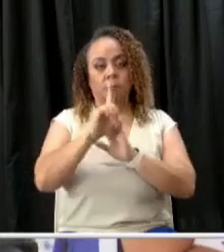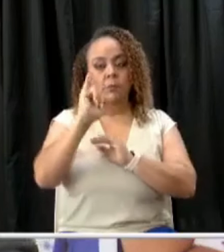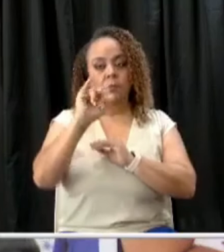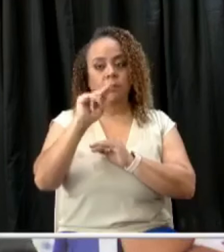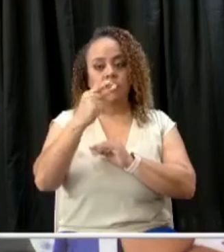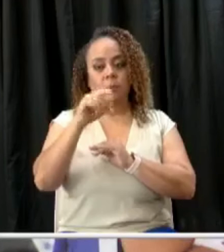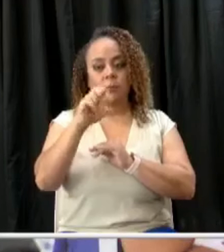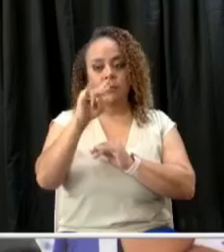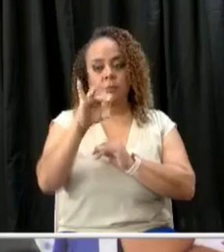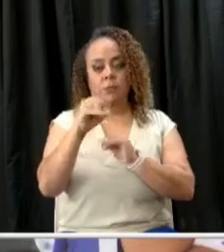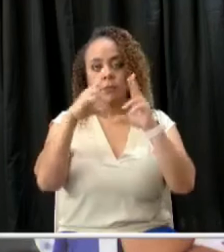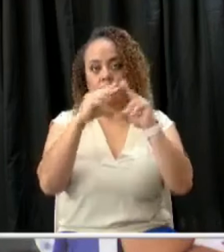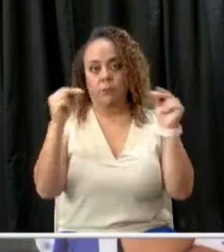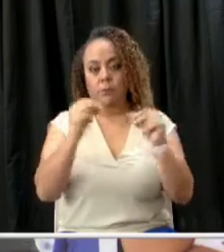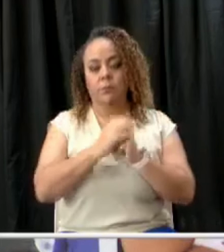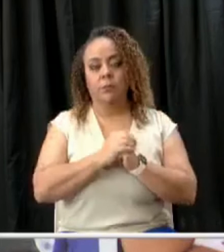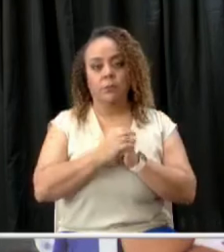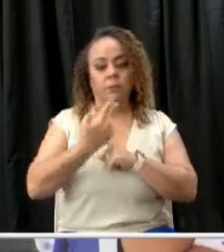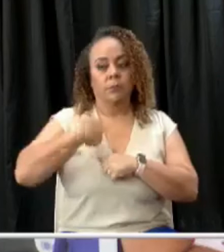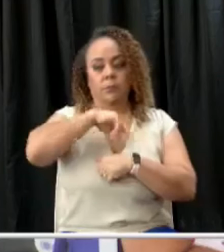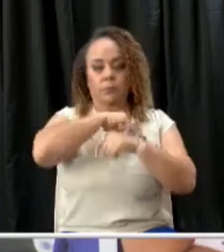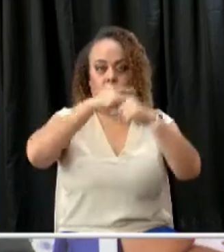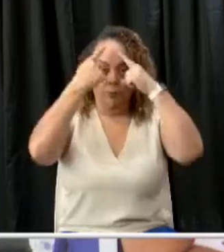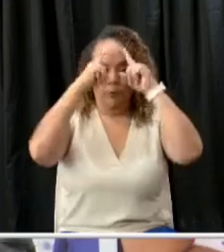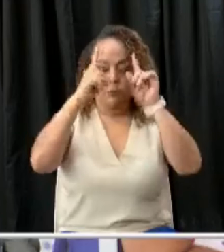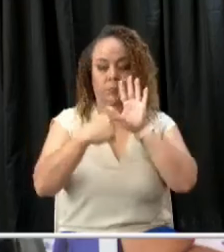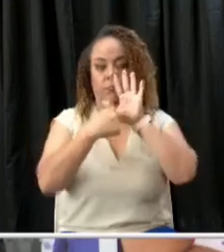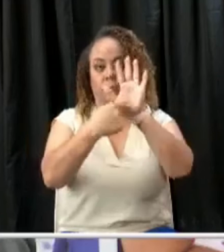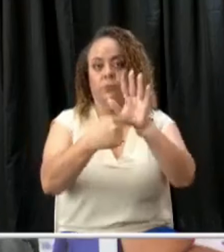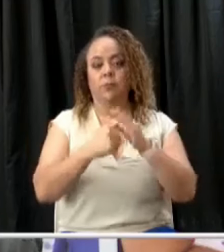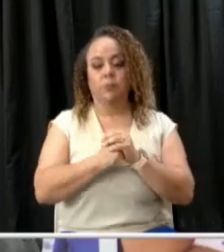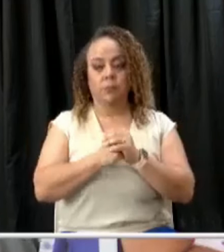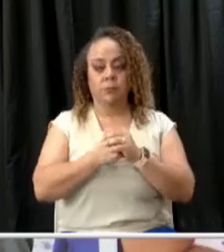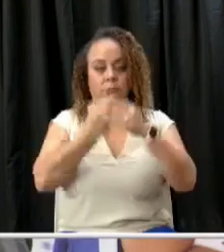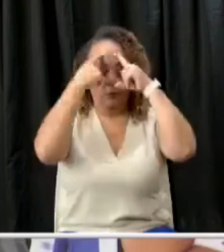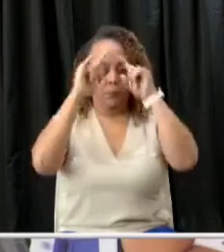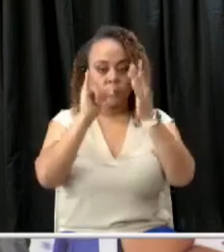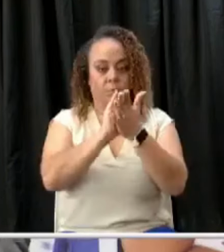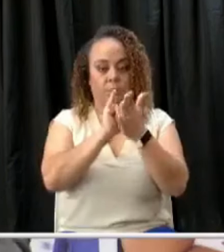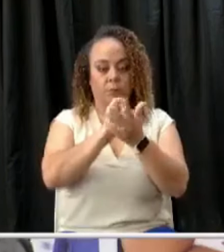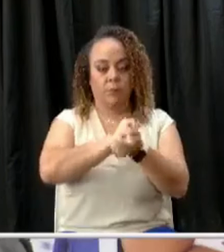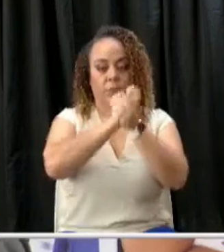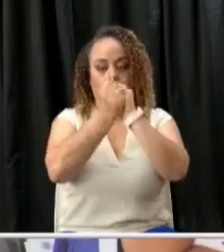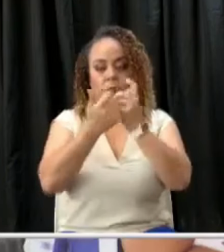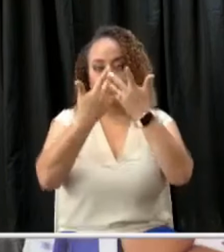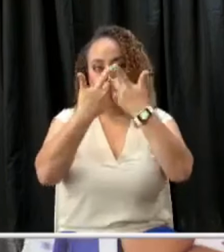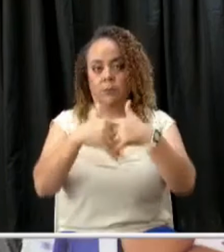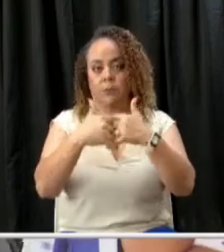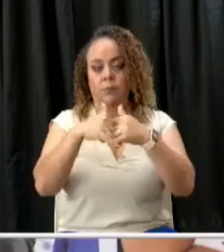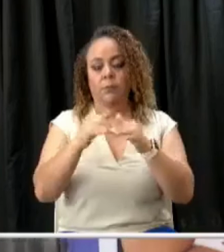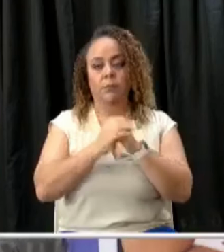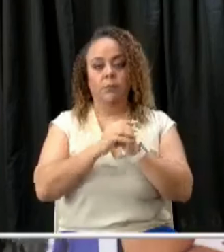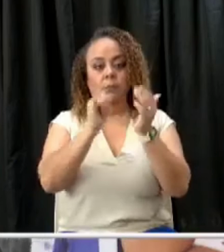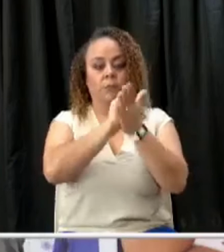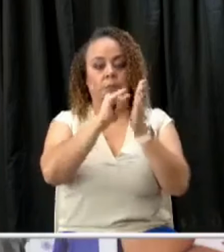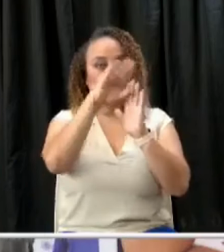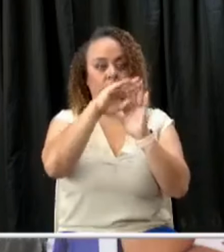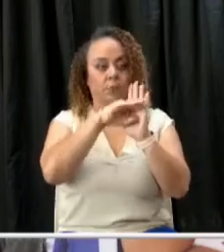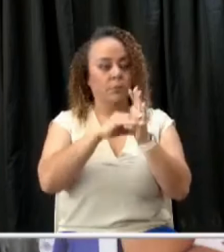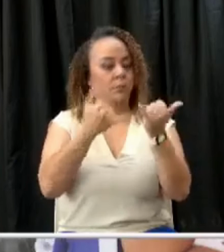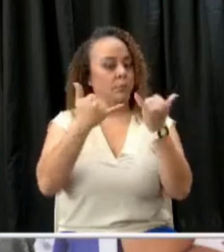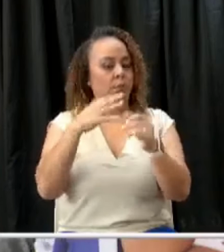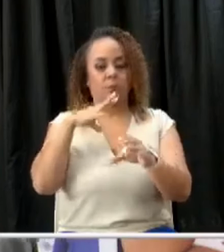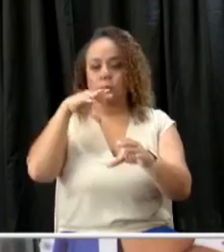en Nicaragua. Nosotros hemos logrado demostrar que lograr ese cambio en la empresa, que estas medidas se vuelvan